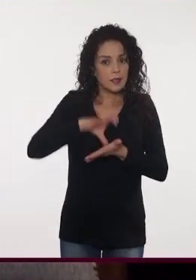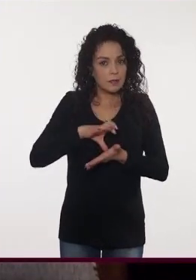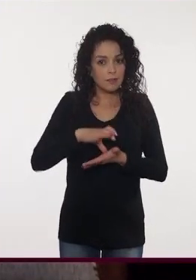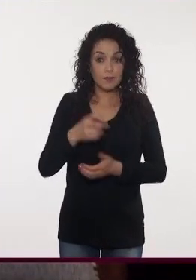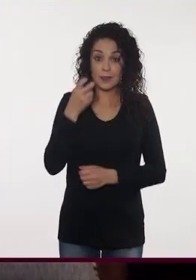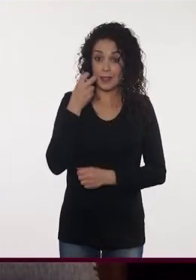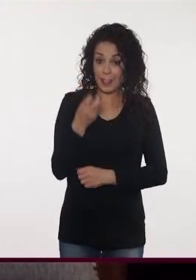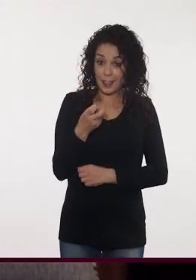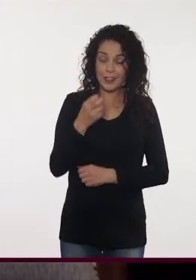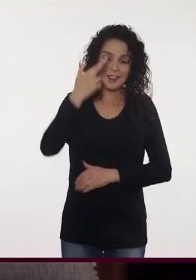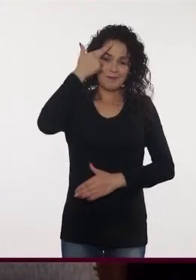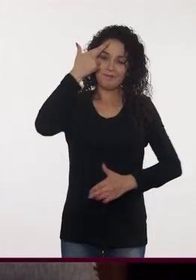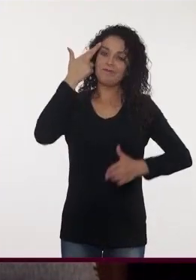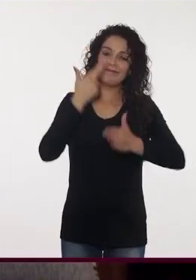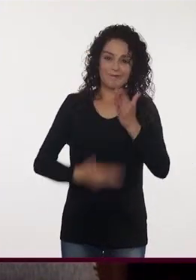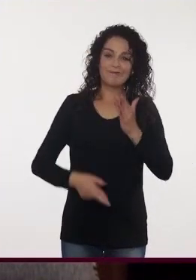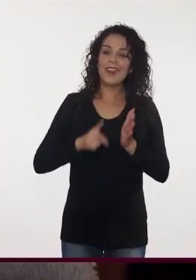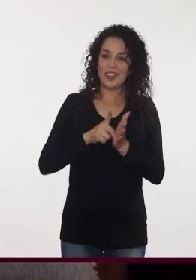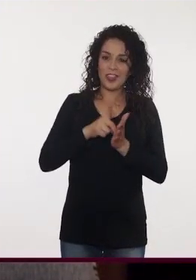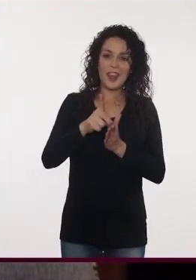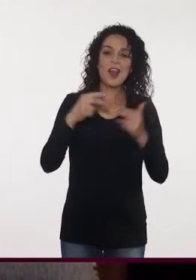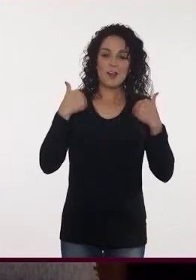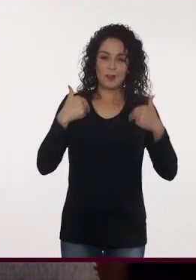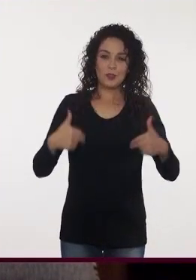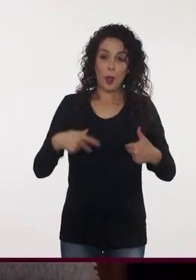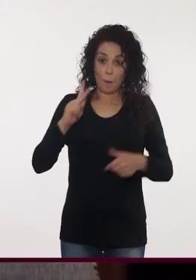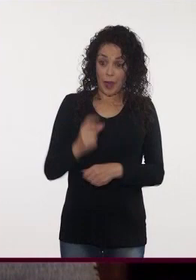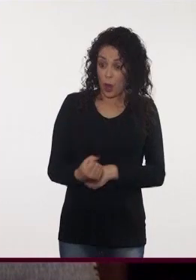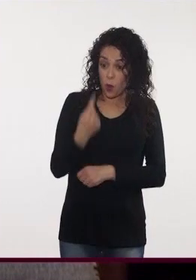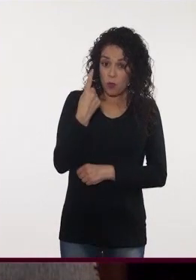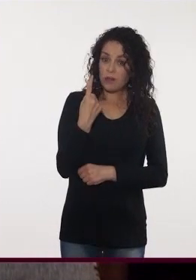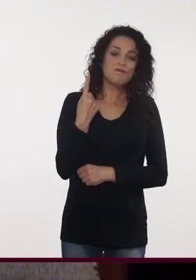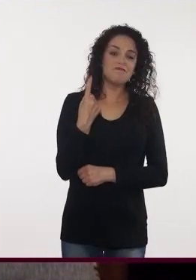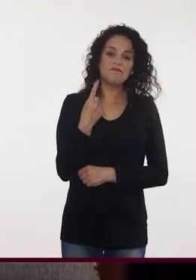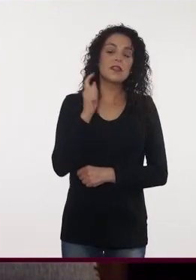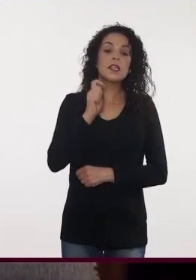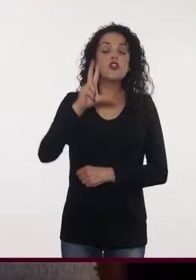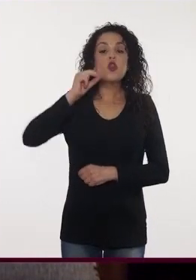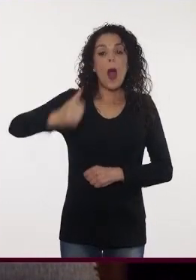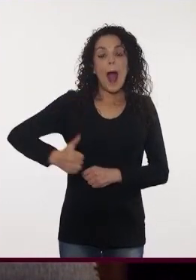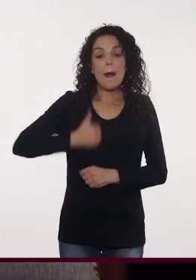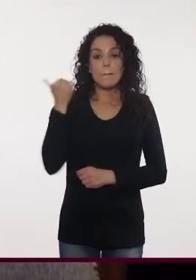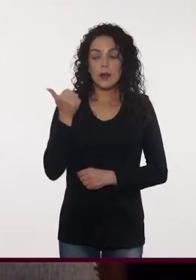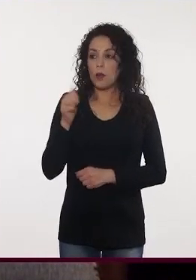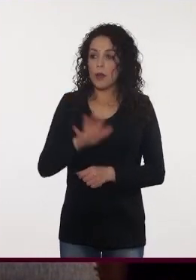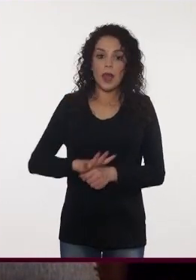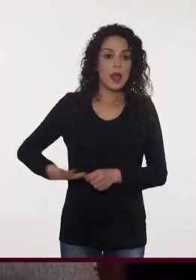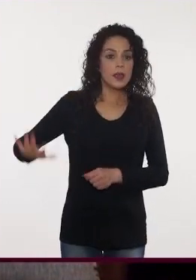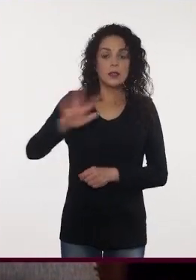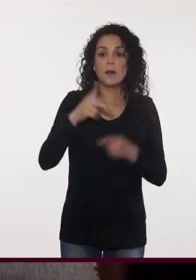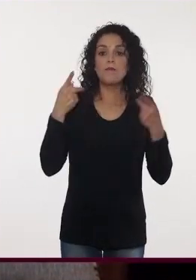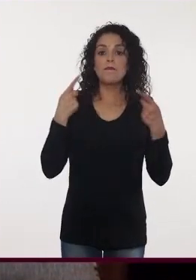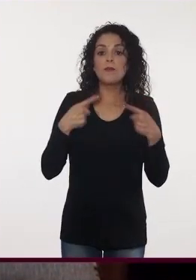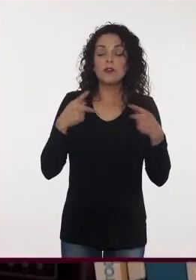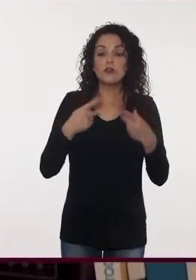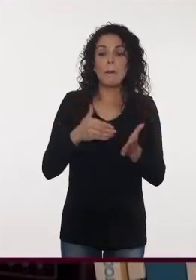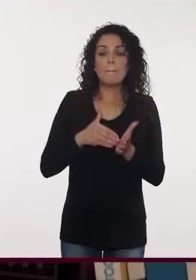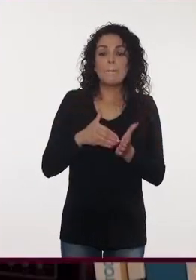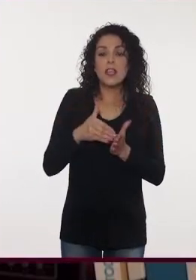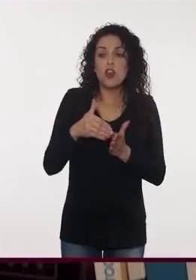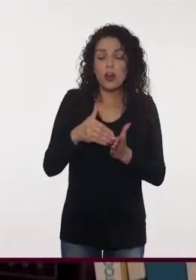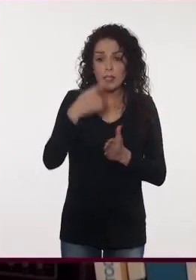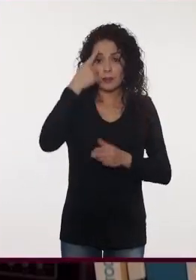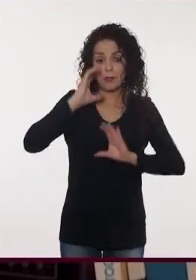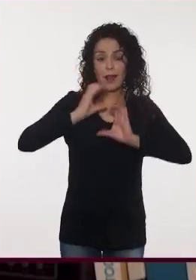no solamente contra los derechos humanos, sino que también deja sin aprovechar la fuerza laboral de millones de personas.